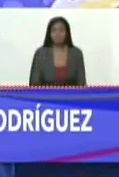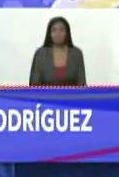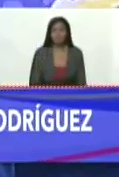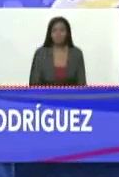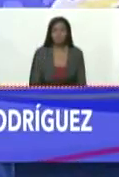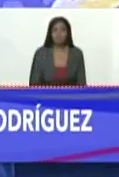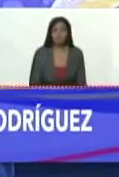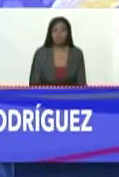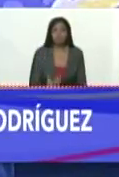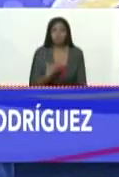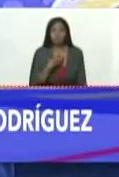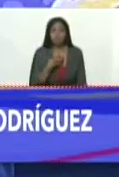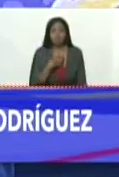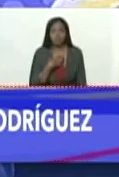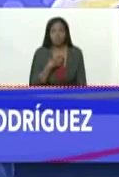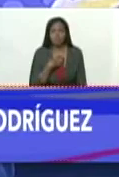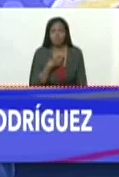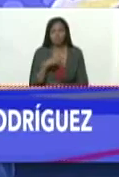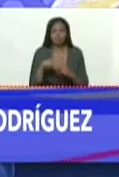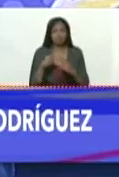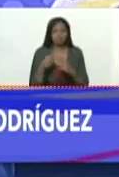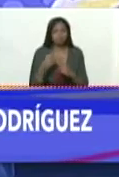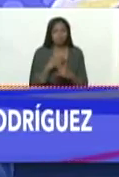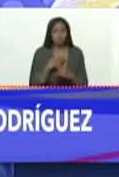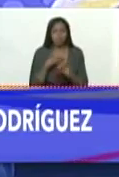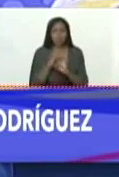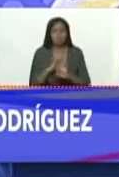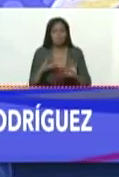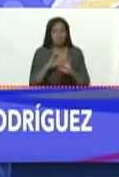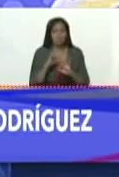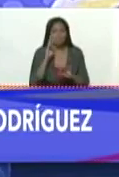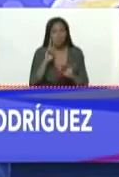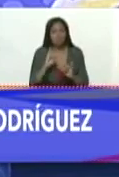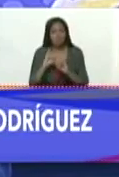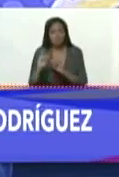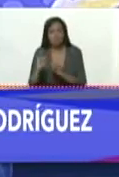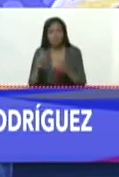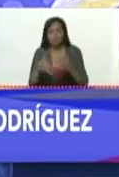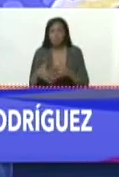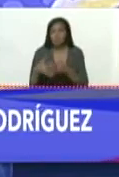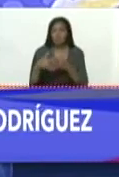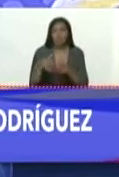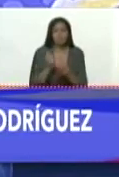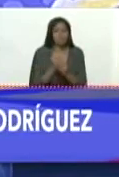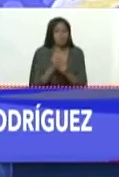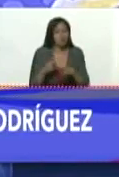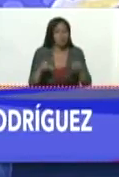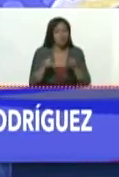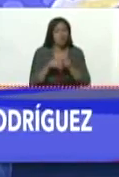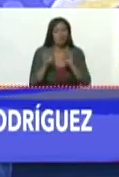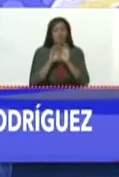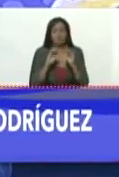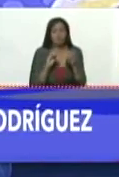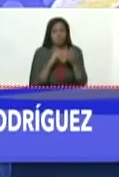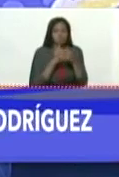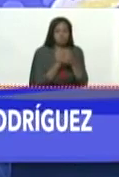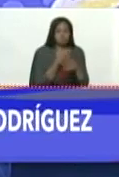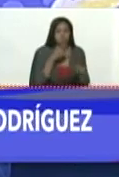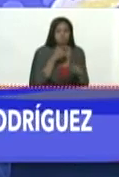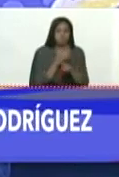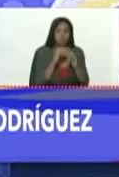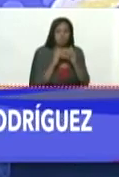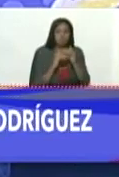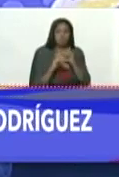no han podido ni podrán. Y ahora fíjense ustedes, el imperialismo trabaja así, oculto, da órdenes por